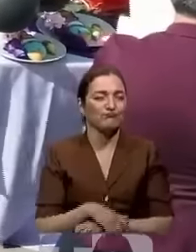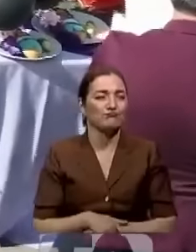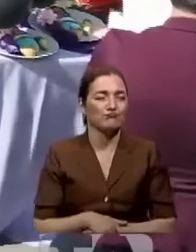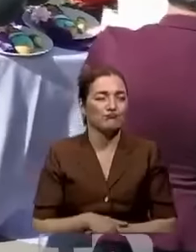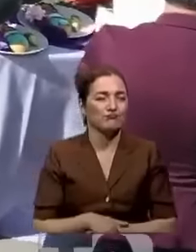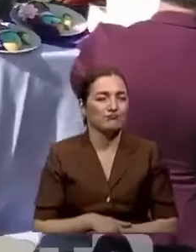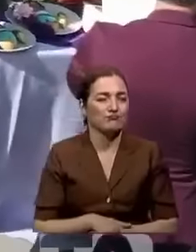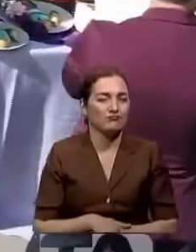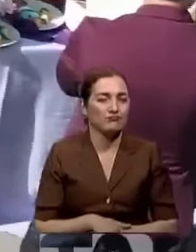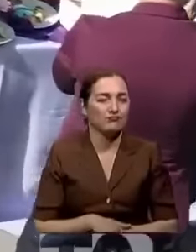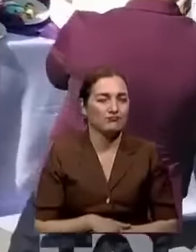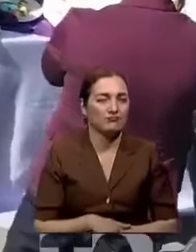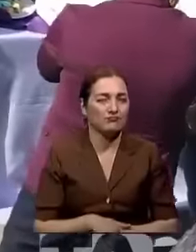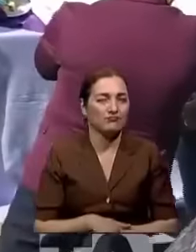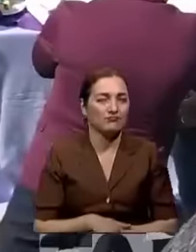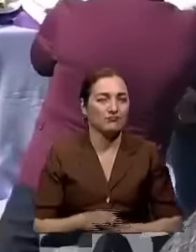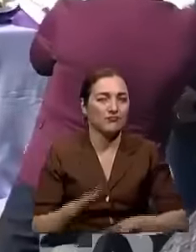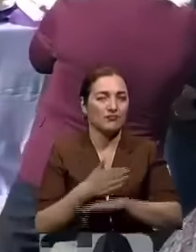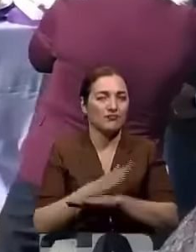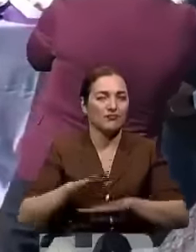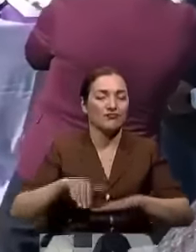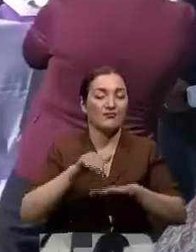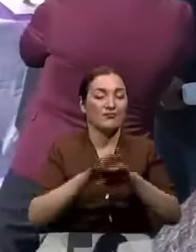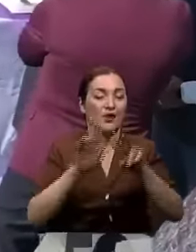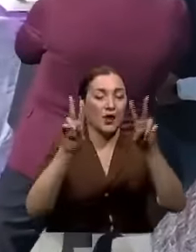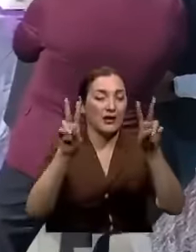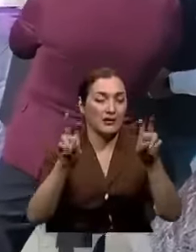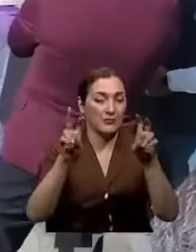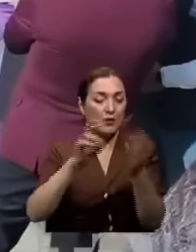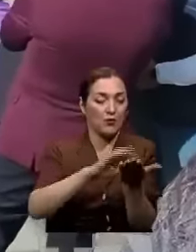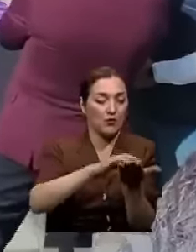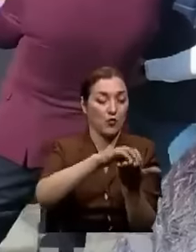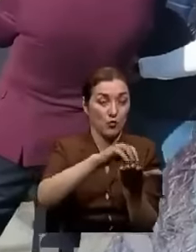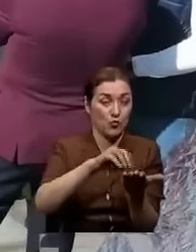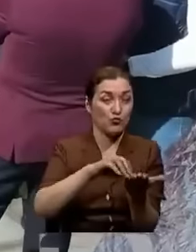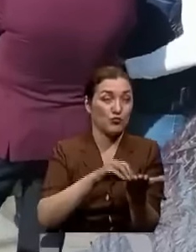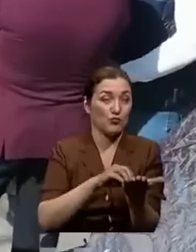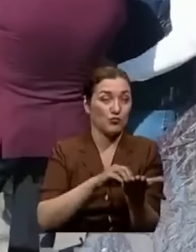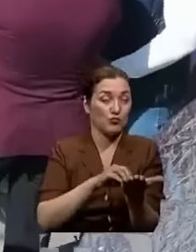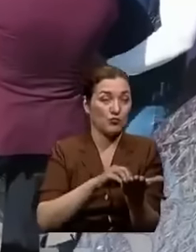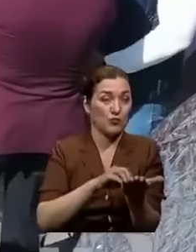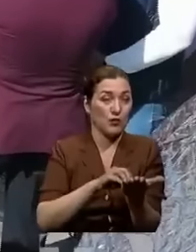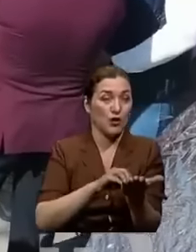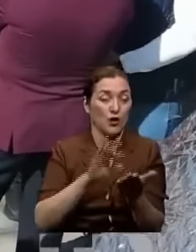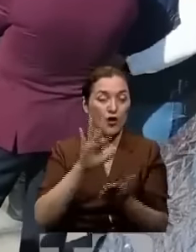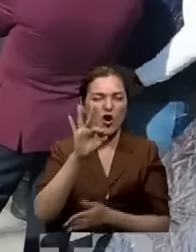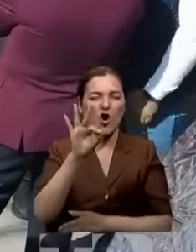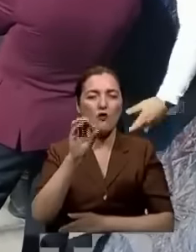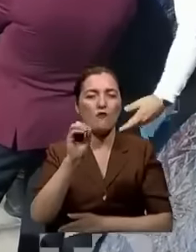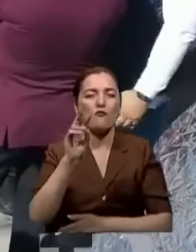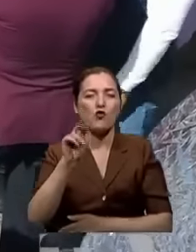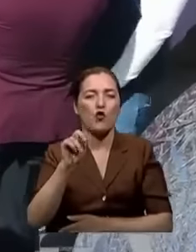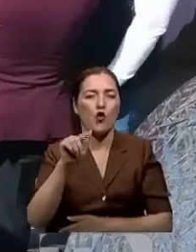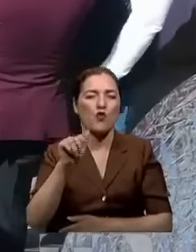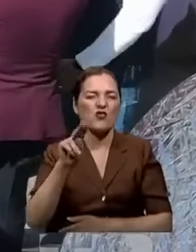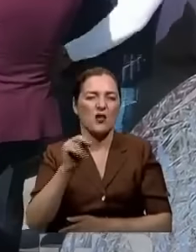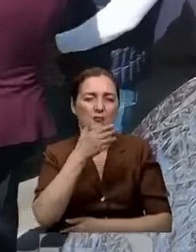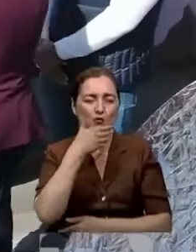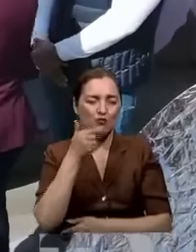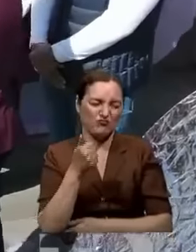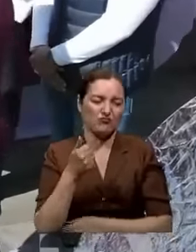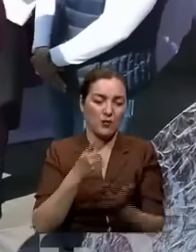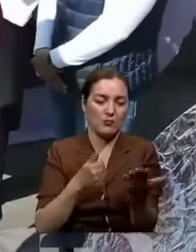hay algo que hablábamos en la vez anterior y es la decoración. Decidimos esta vez trabajar con fondant y obviamente nos vino mucho mejor.